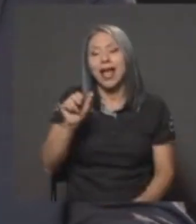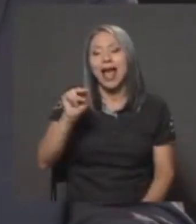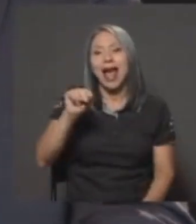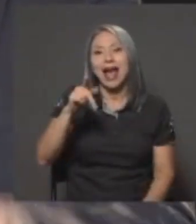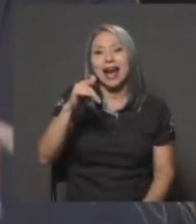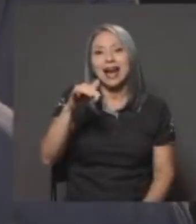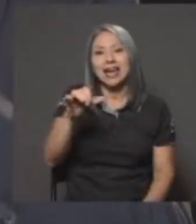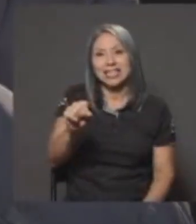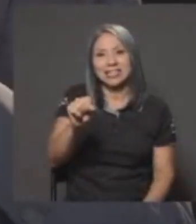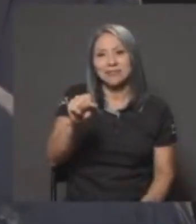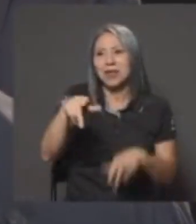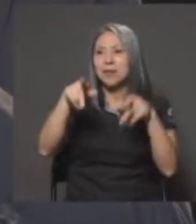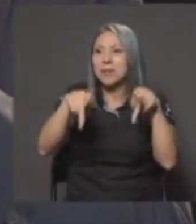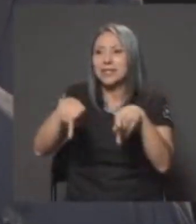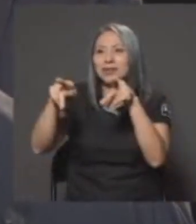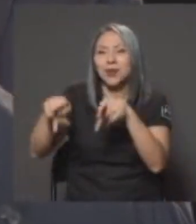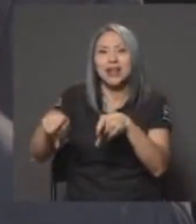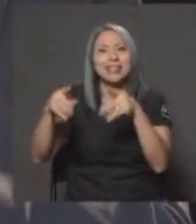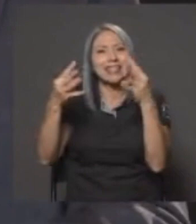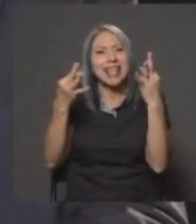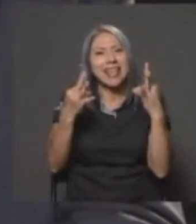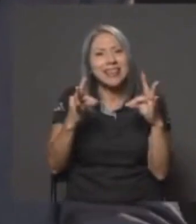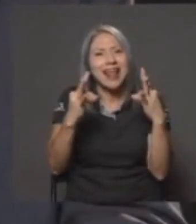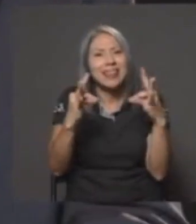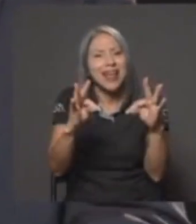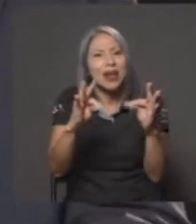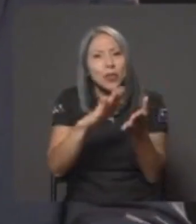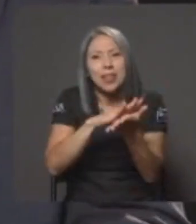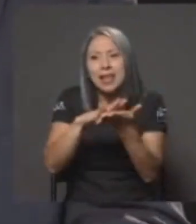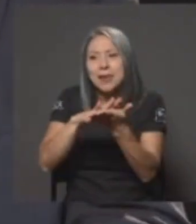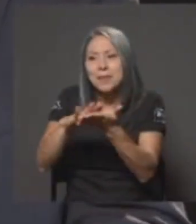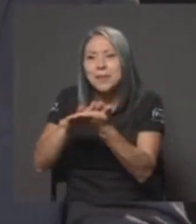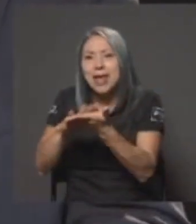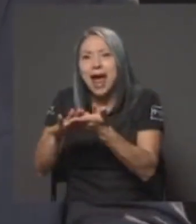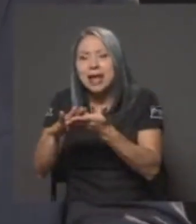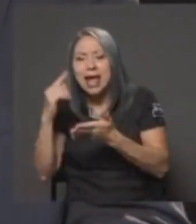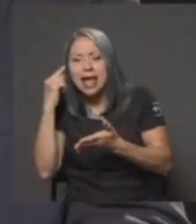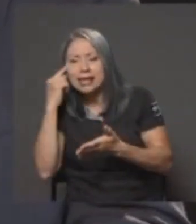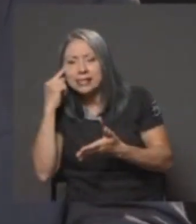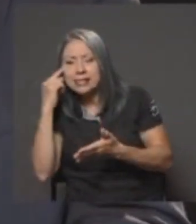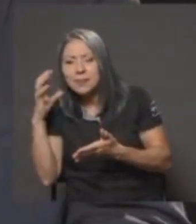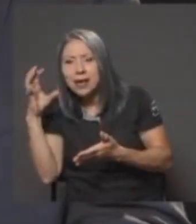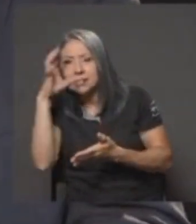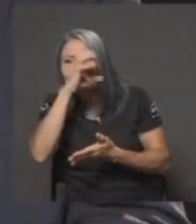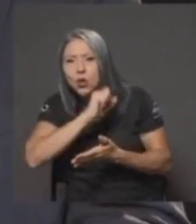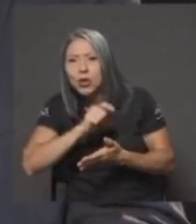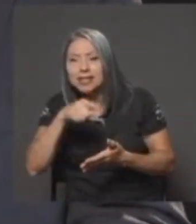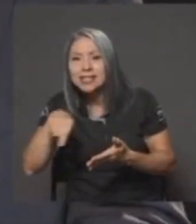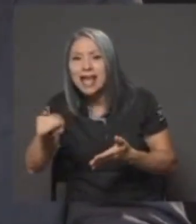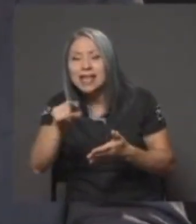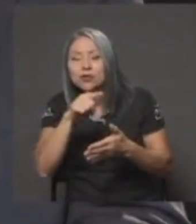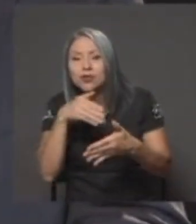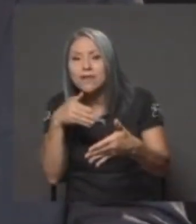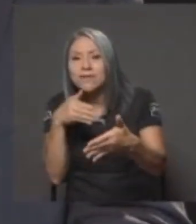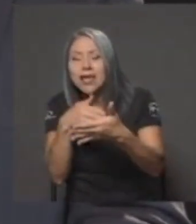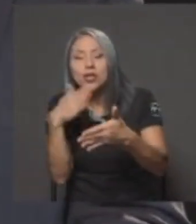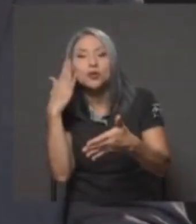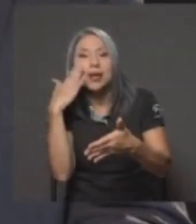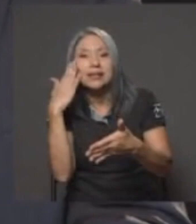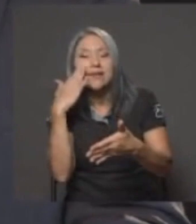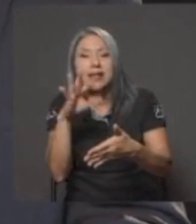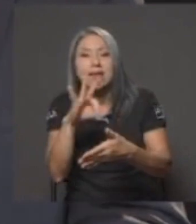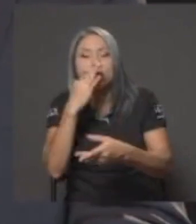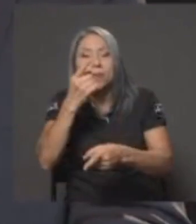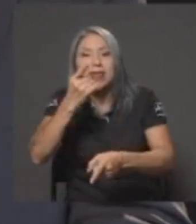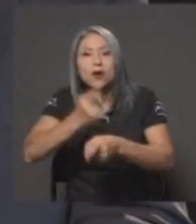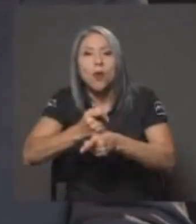limpiar, digamos, las estimaciones de estos efectos para tener en forma adecuada, saber cuánto,